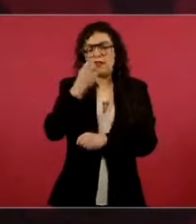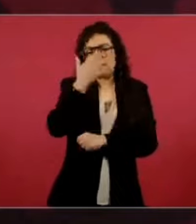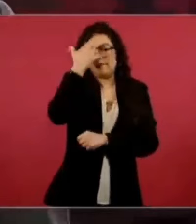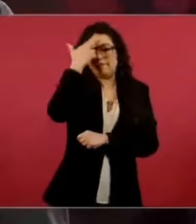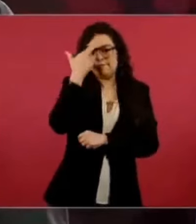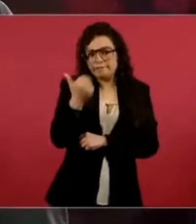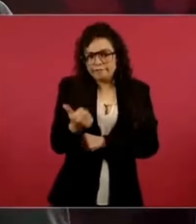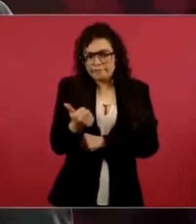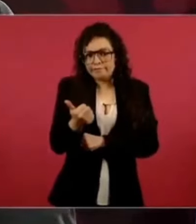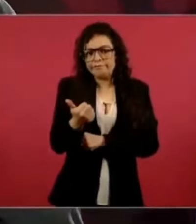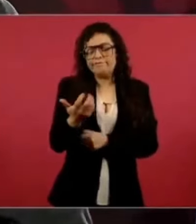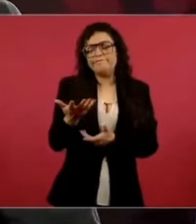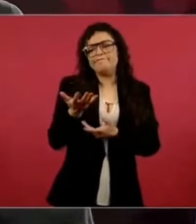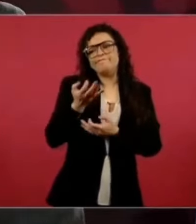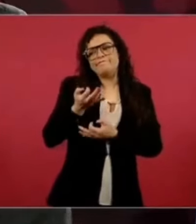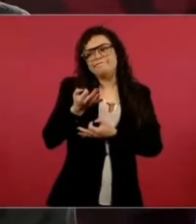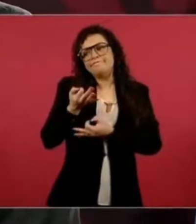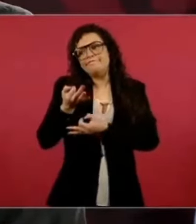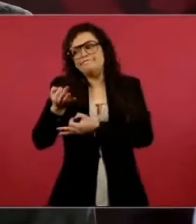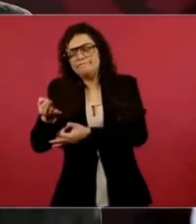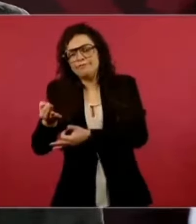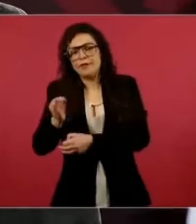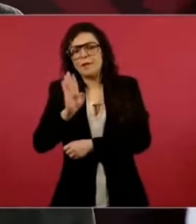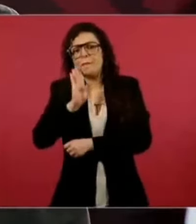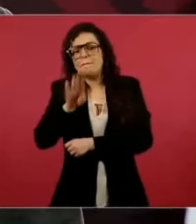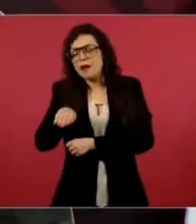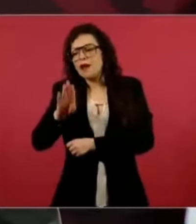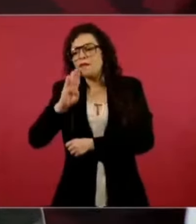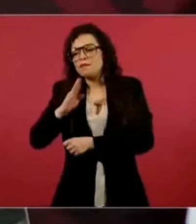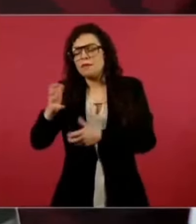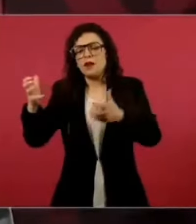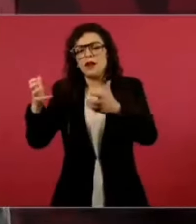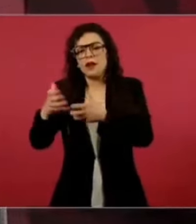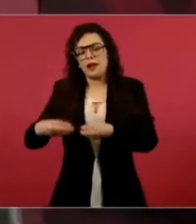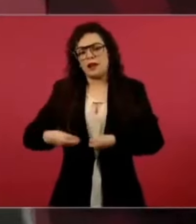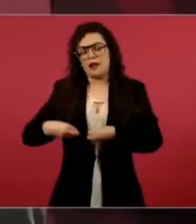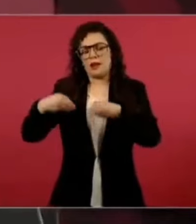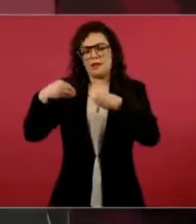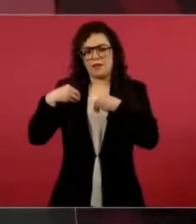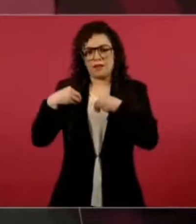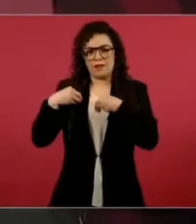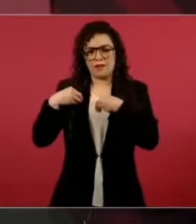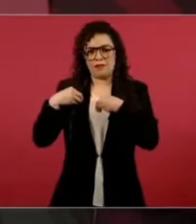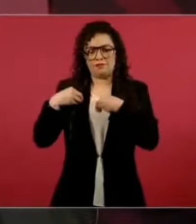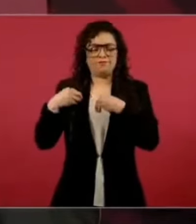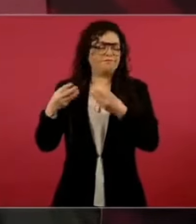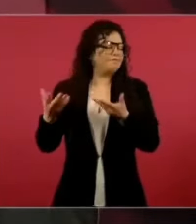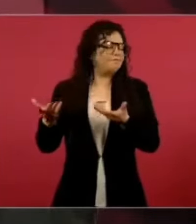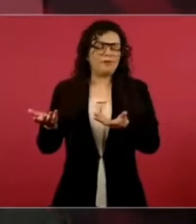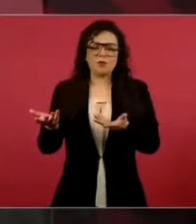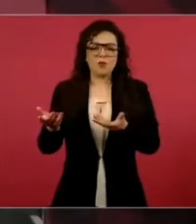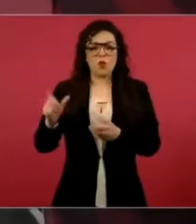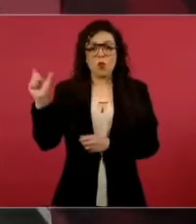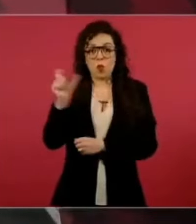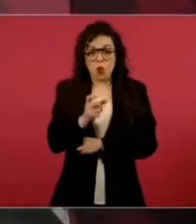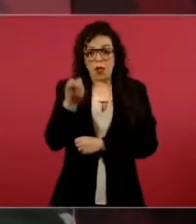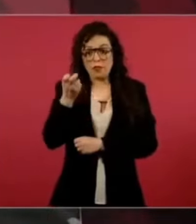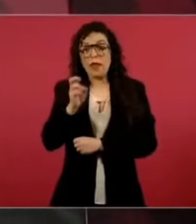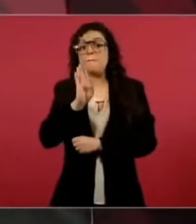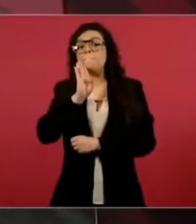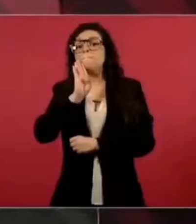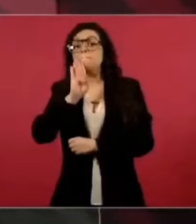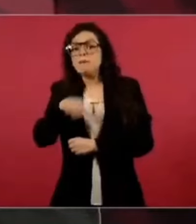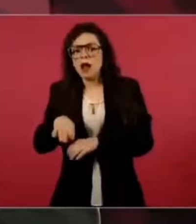antisociales y entender de que el mal se enfrenta haciendo el